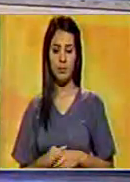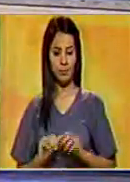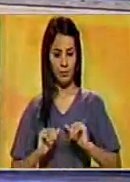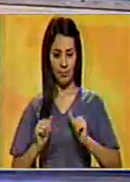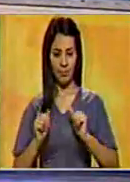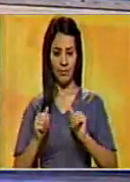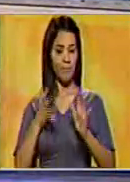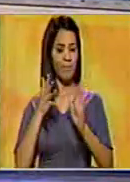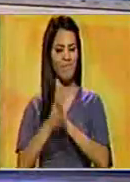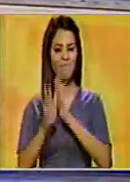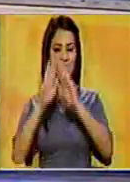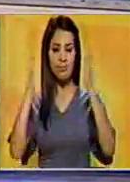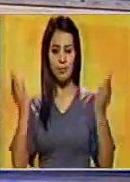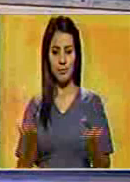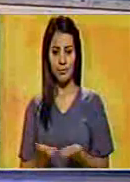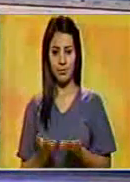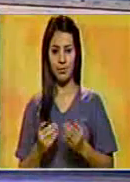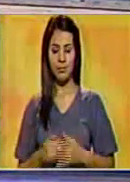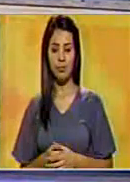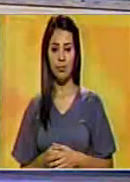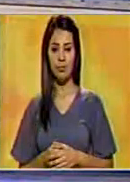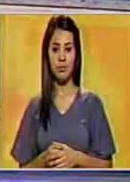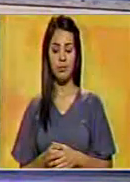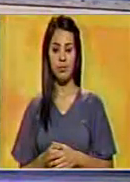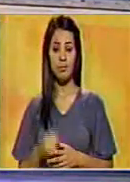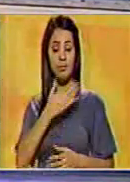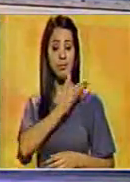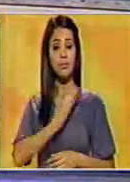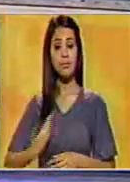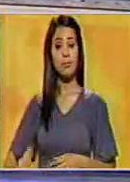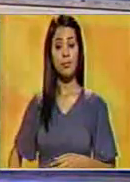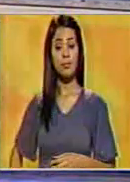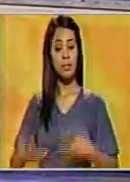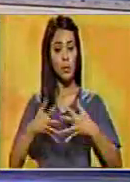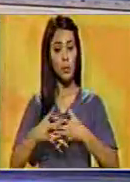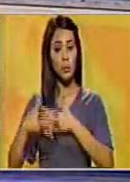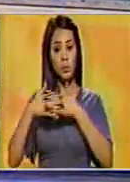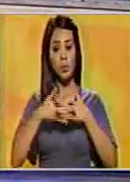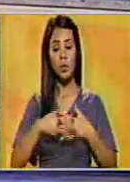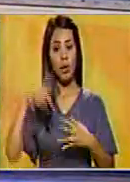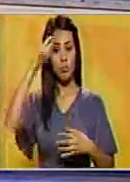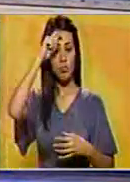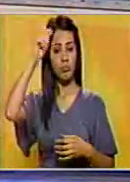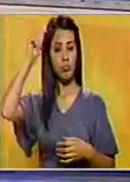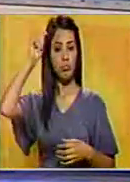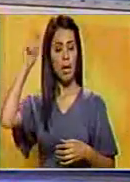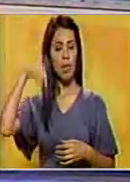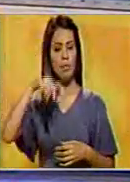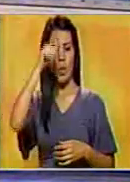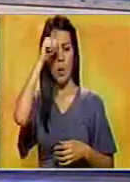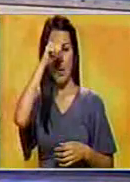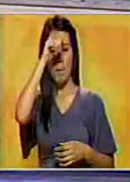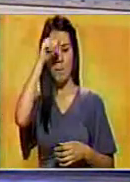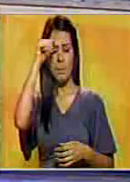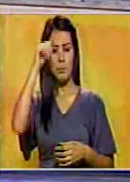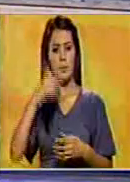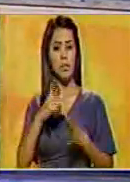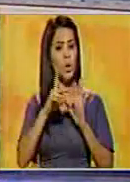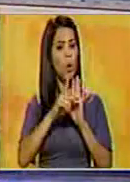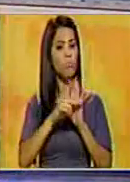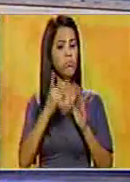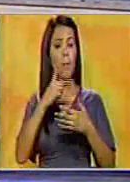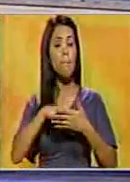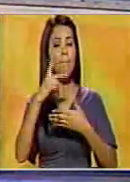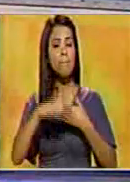Iniciamos nuestro recorrido por lo que pasa en el mundo. El presidente de Estados Unidos, Donald Trump, envió este domingo al Congreso su plan de